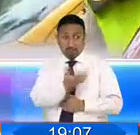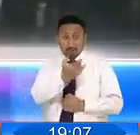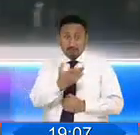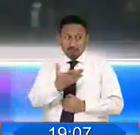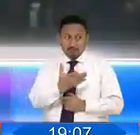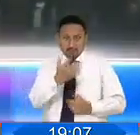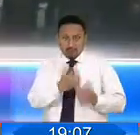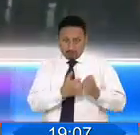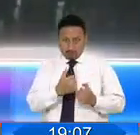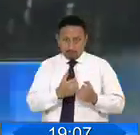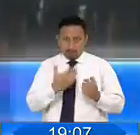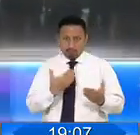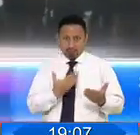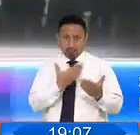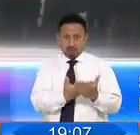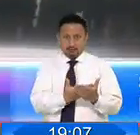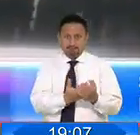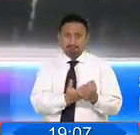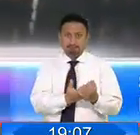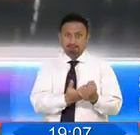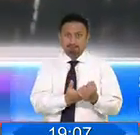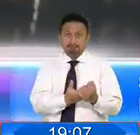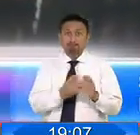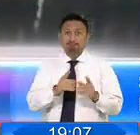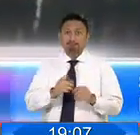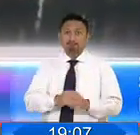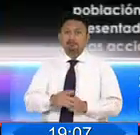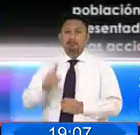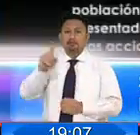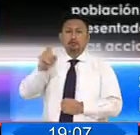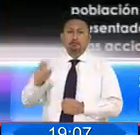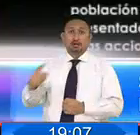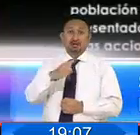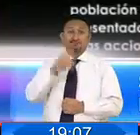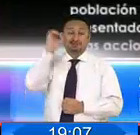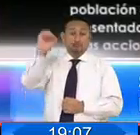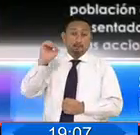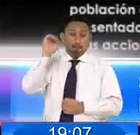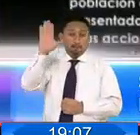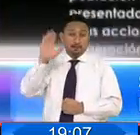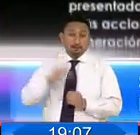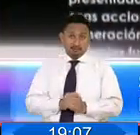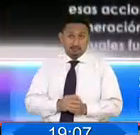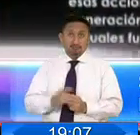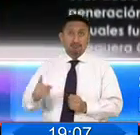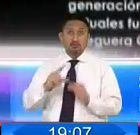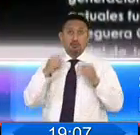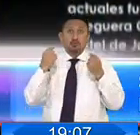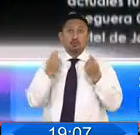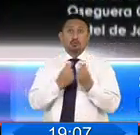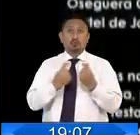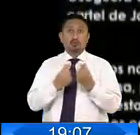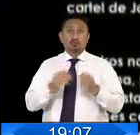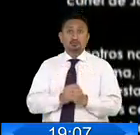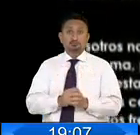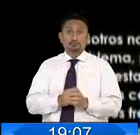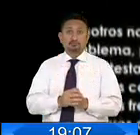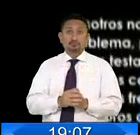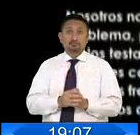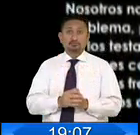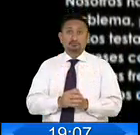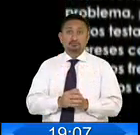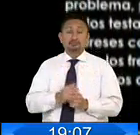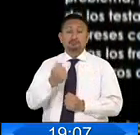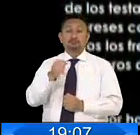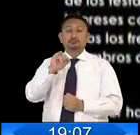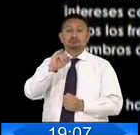orden público. Al consultarle sobre el comunicado difundido en redes sociales que pertenecería al cartel de Sinaloa en alianza con el cartel de los Choneros